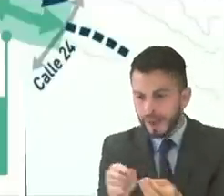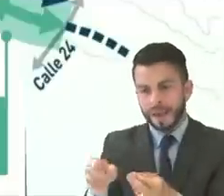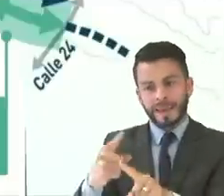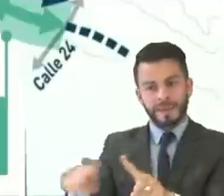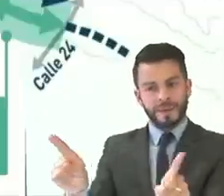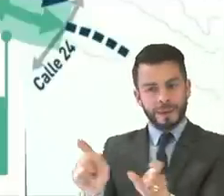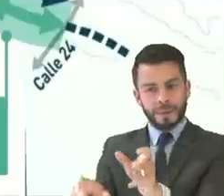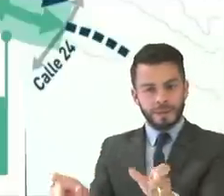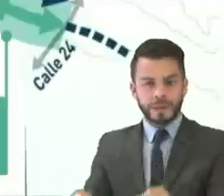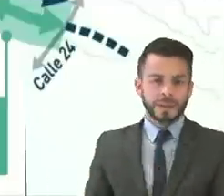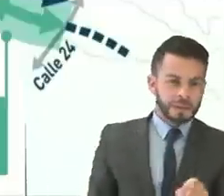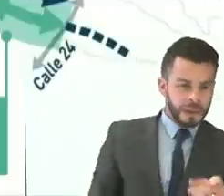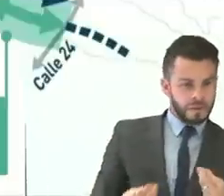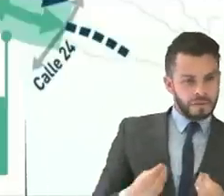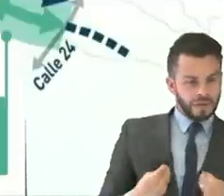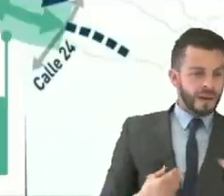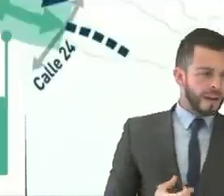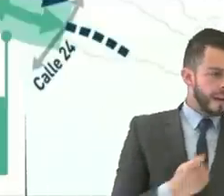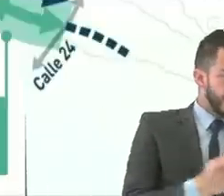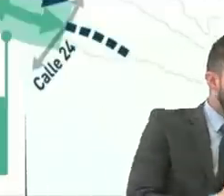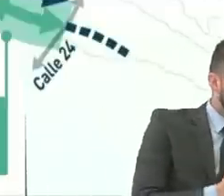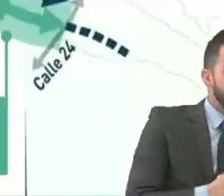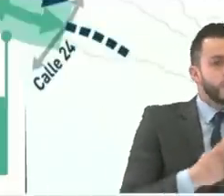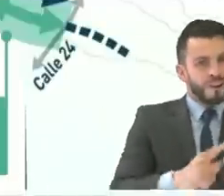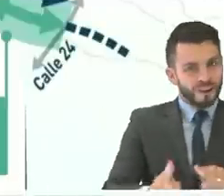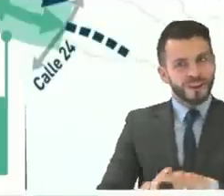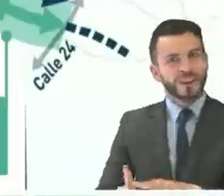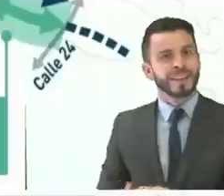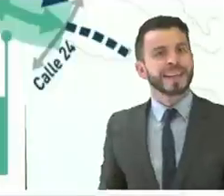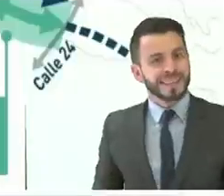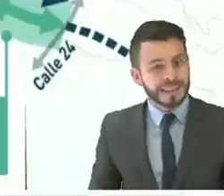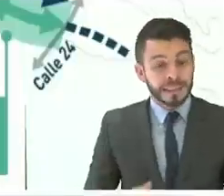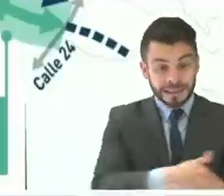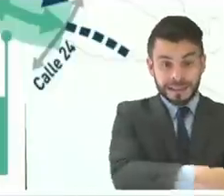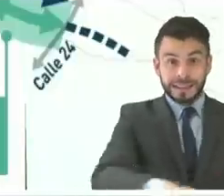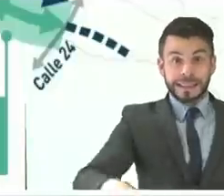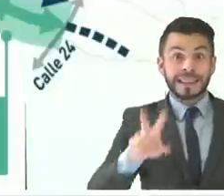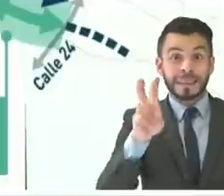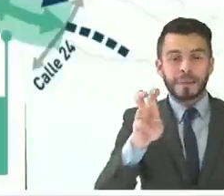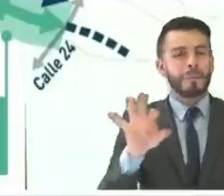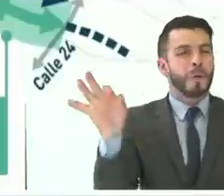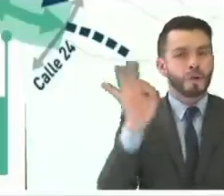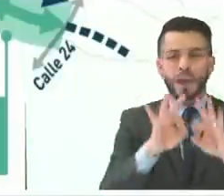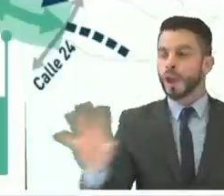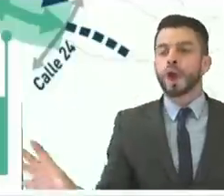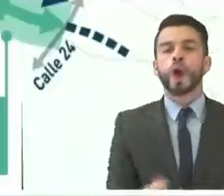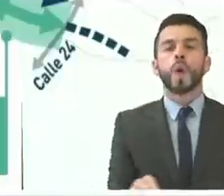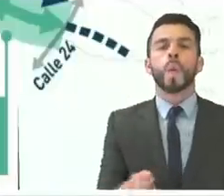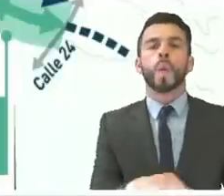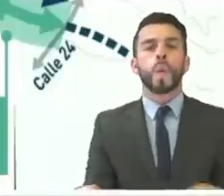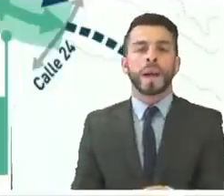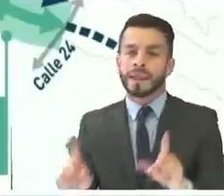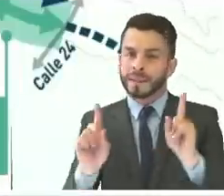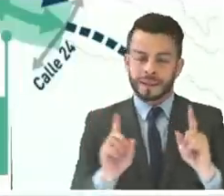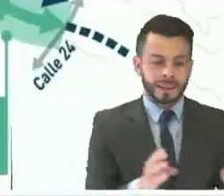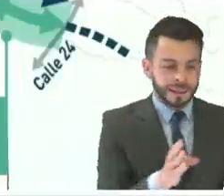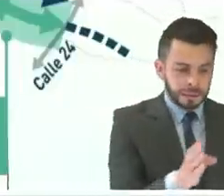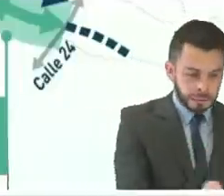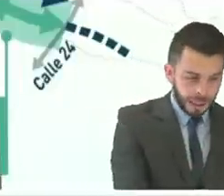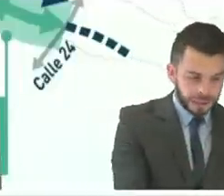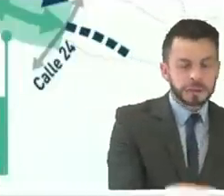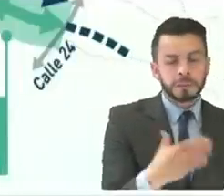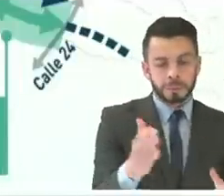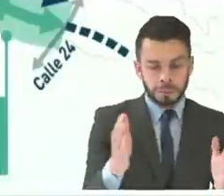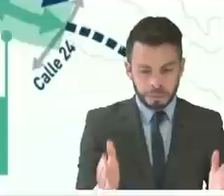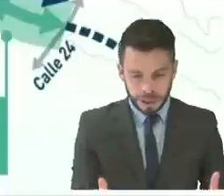de esa manera que las soluciones de diseño consideren la Séptima por tramos, donde los tramos reflejen y